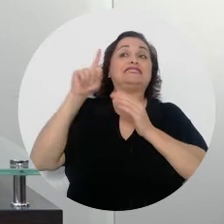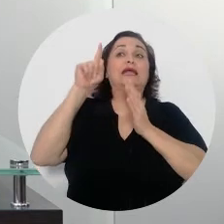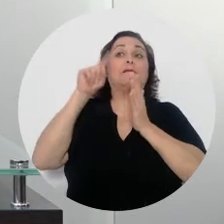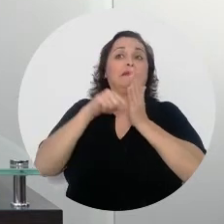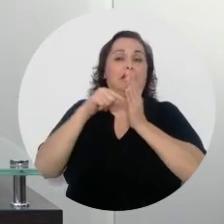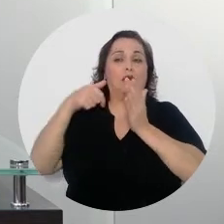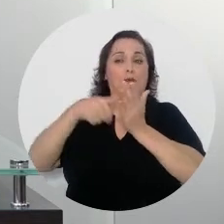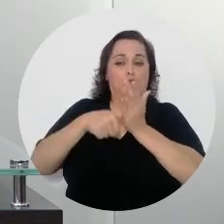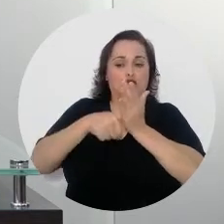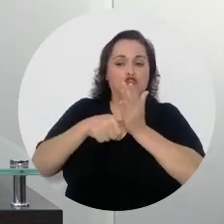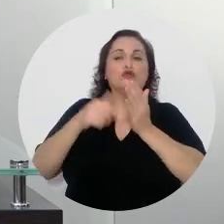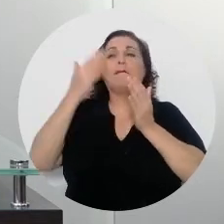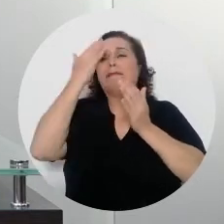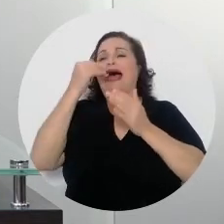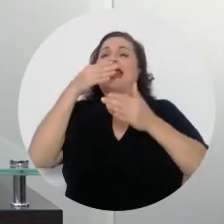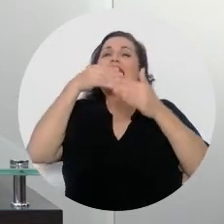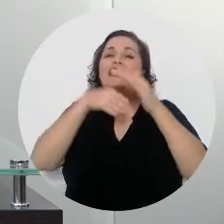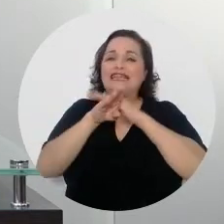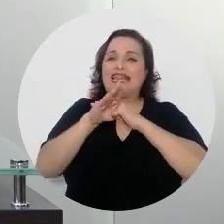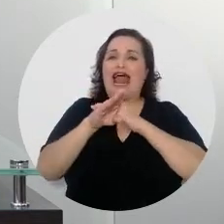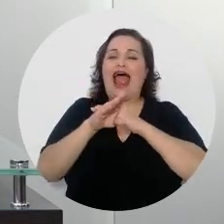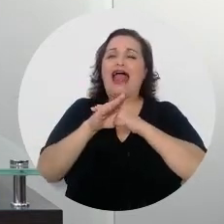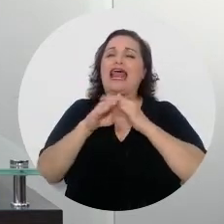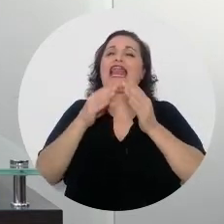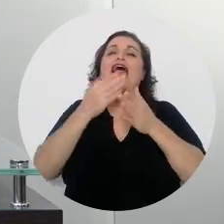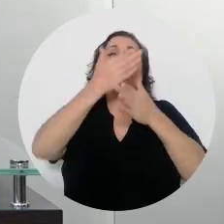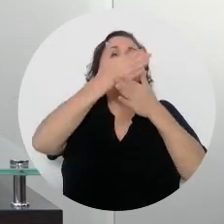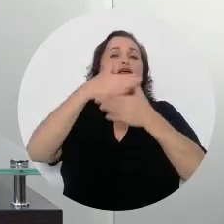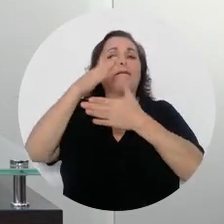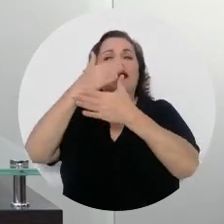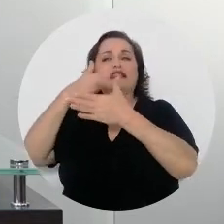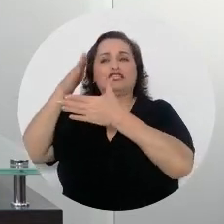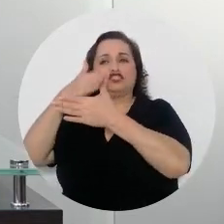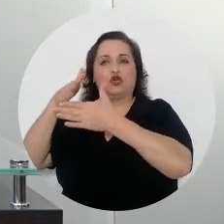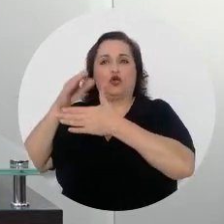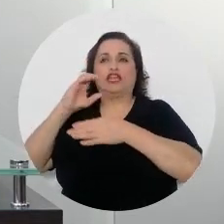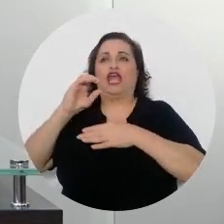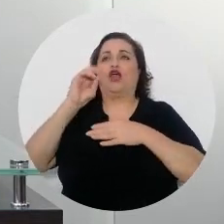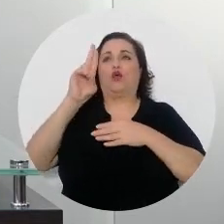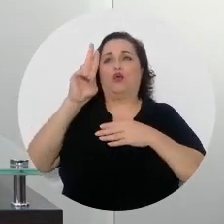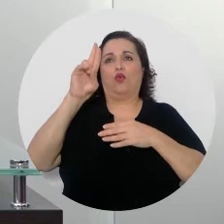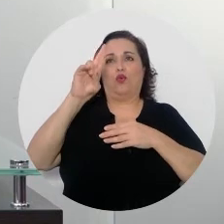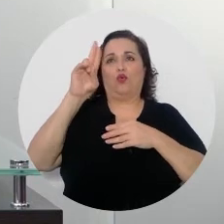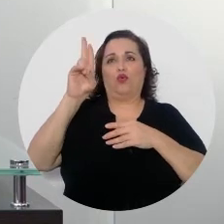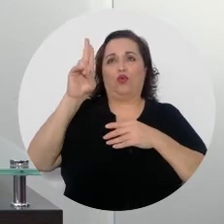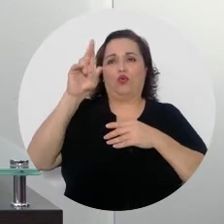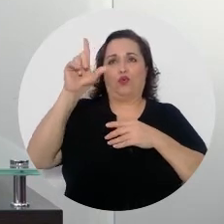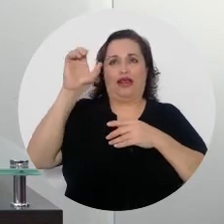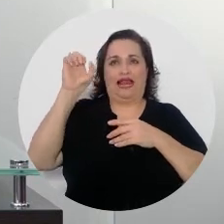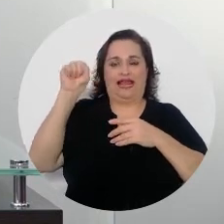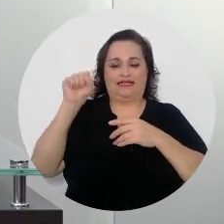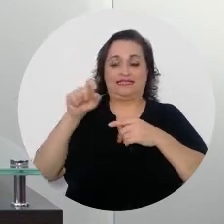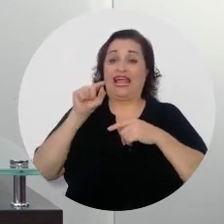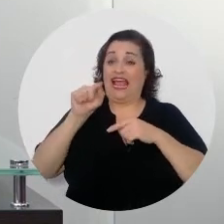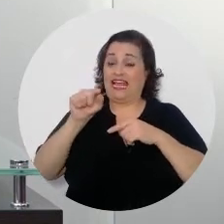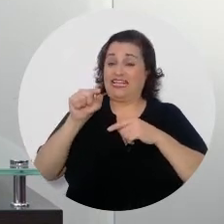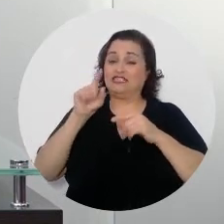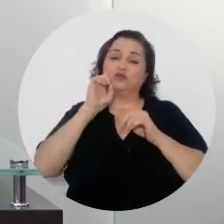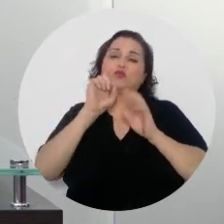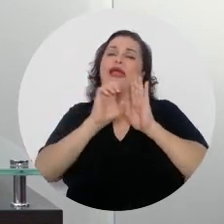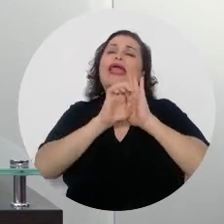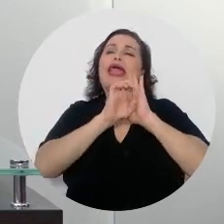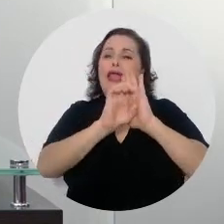votos para poder entrar, por así decirlo, al juego de repartición de escaños. Este caso es